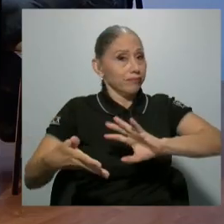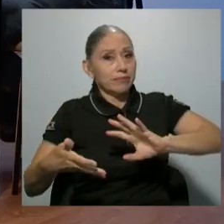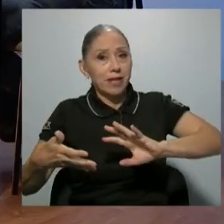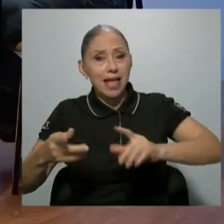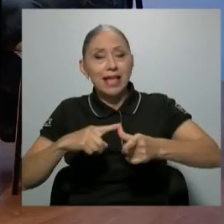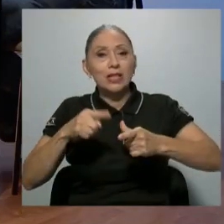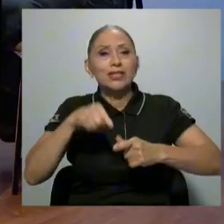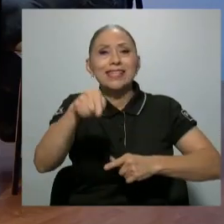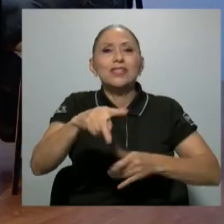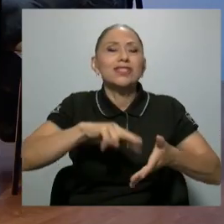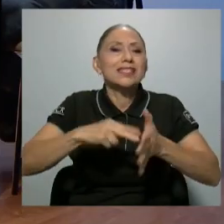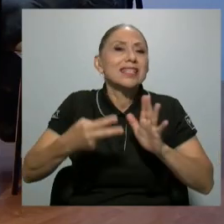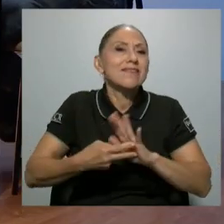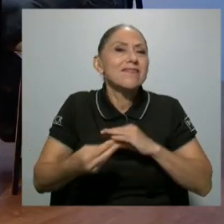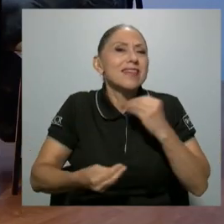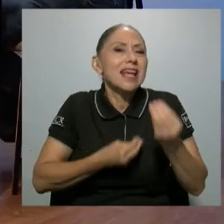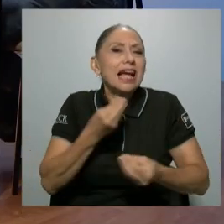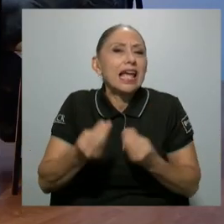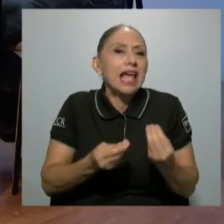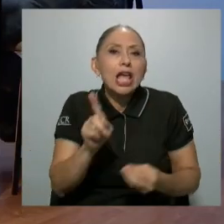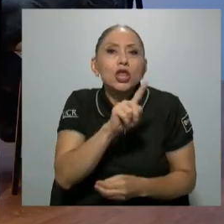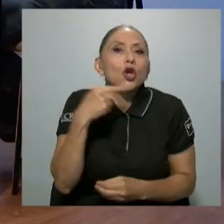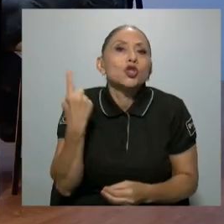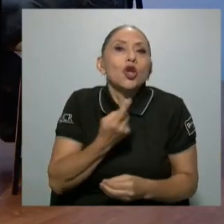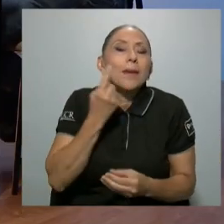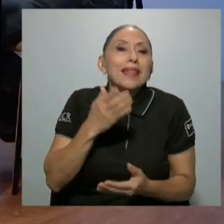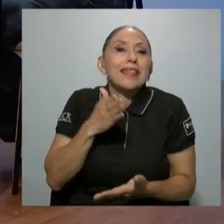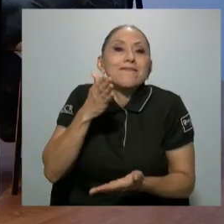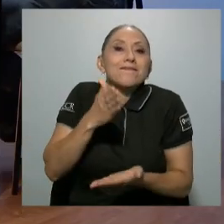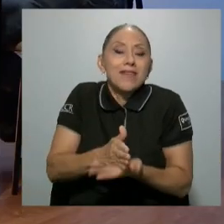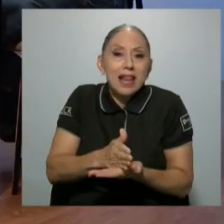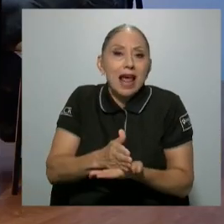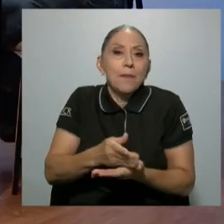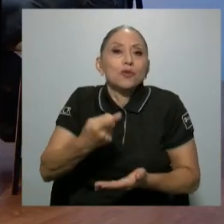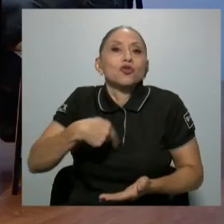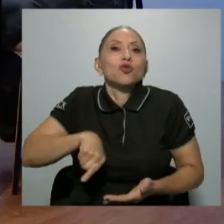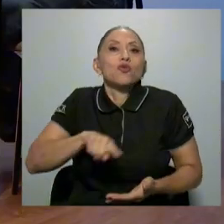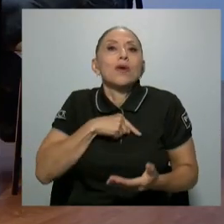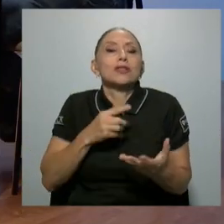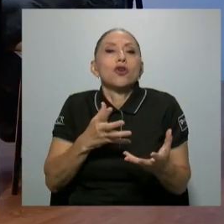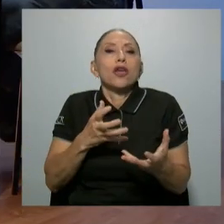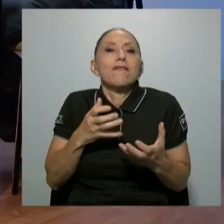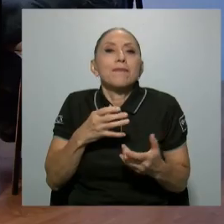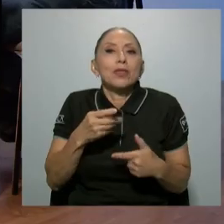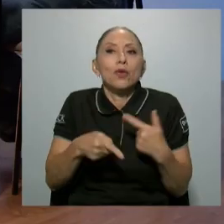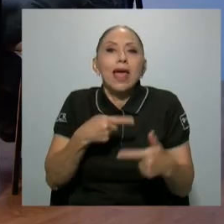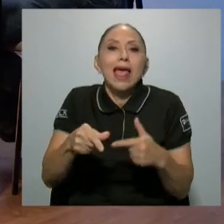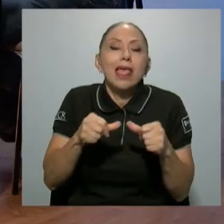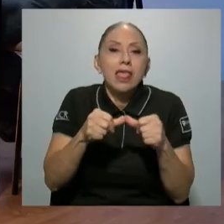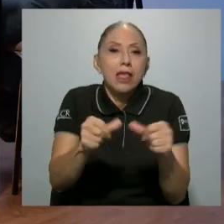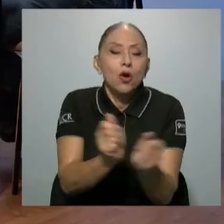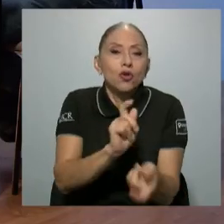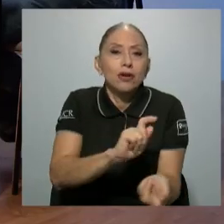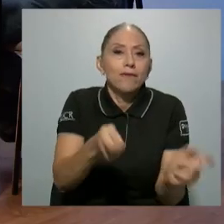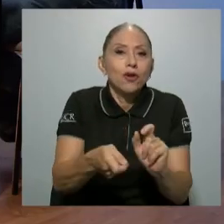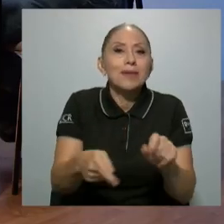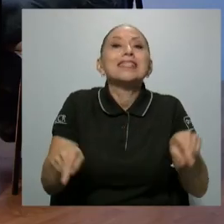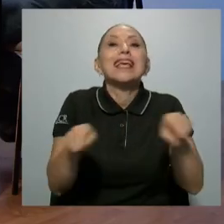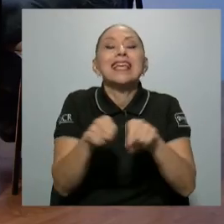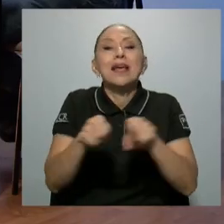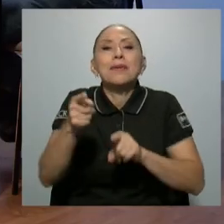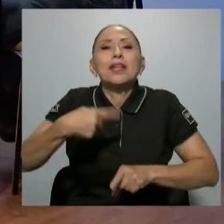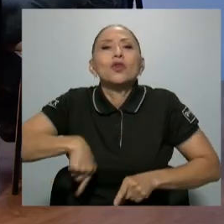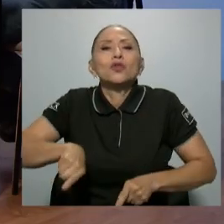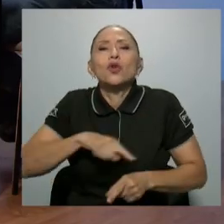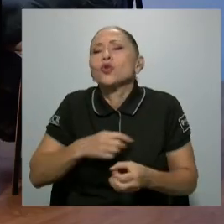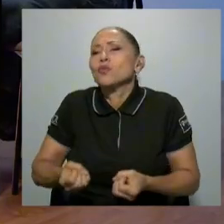que no solo frenamos nuestro ímpetu de reformas, sino que además involucionamos en muchas otras cosas y